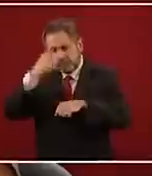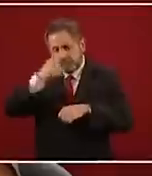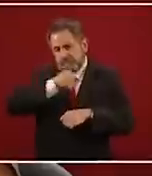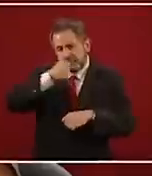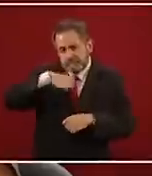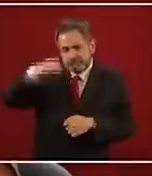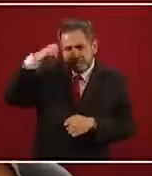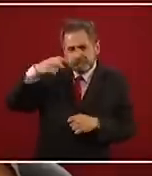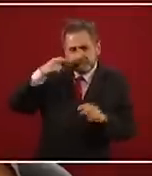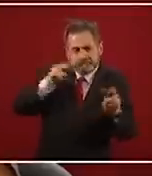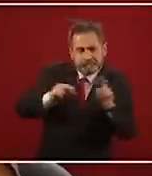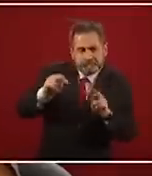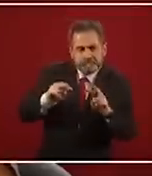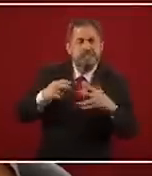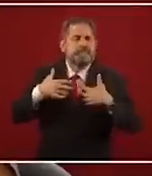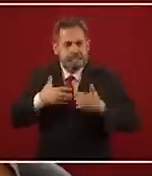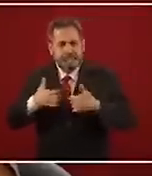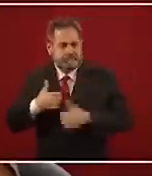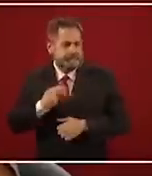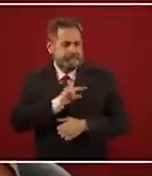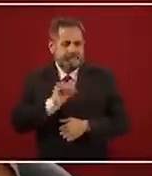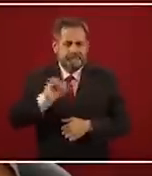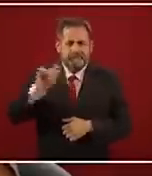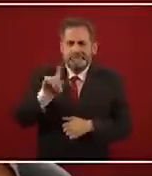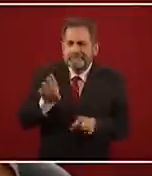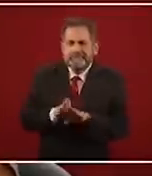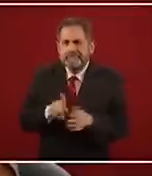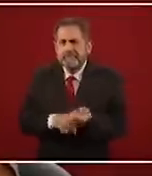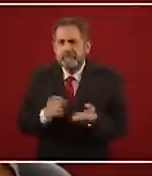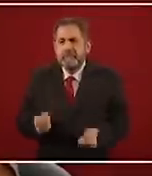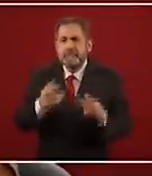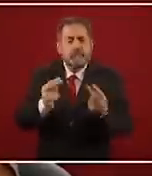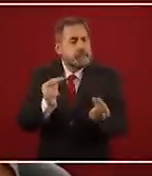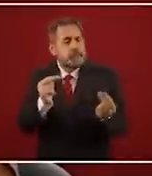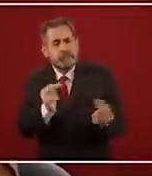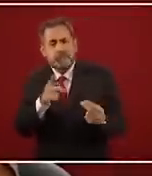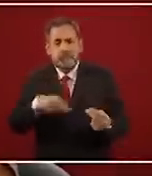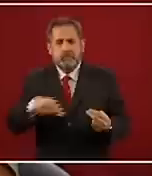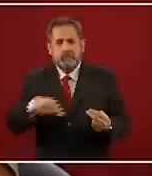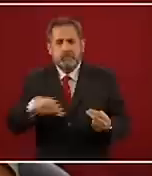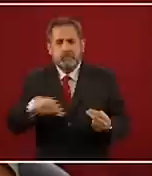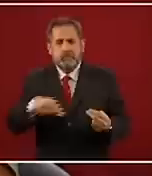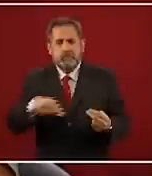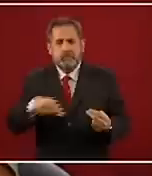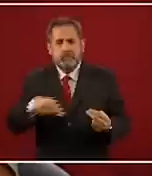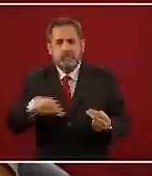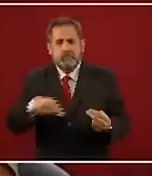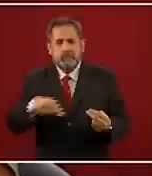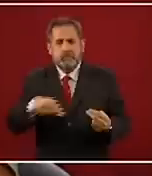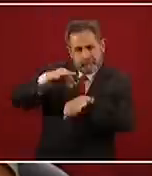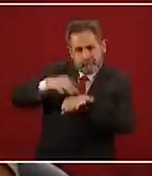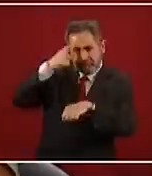No veo que, no, entiendo que hay especialistas, pero ¿cuál sería el nivel de urgencia con este personal especializado,